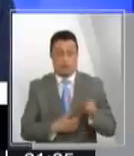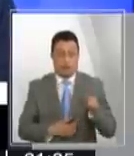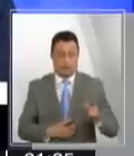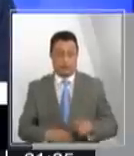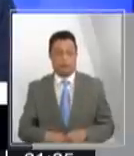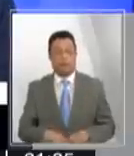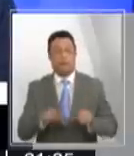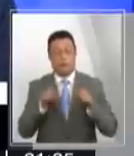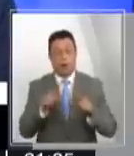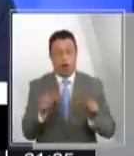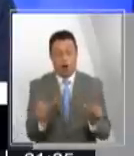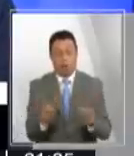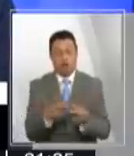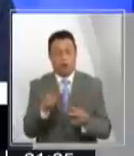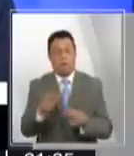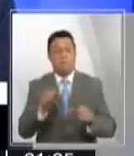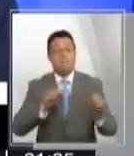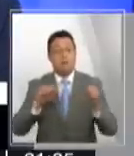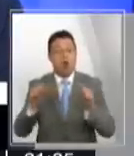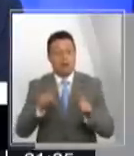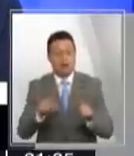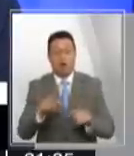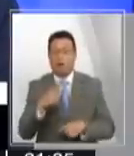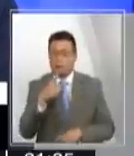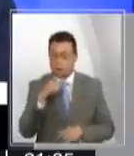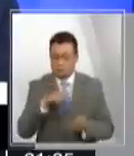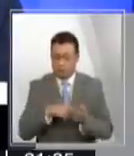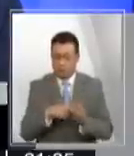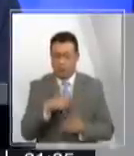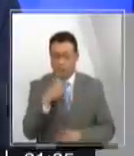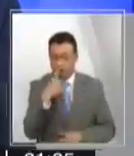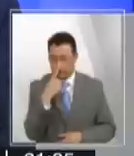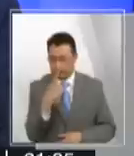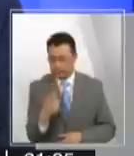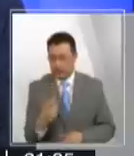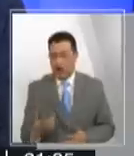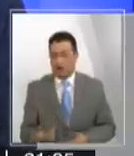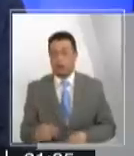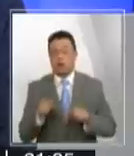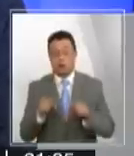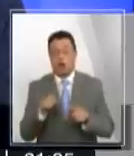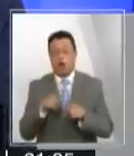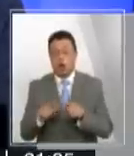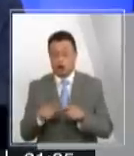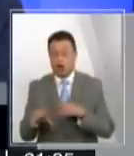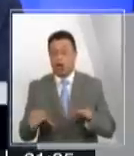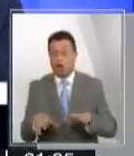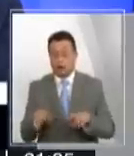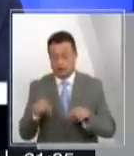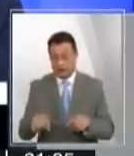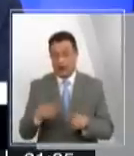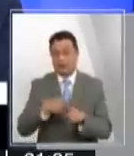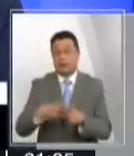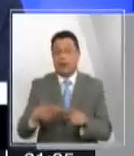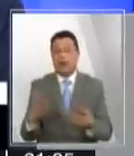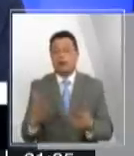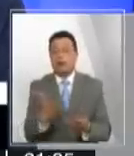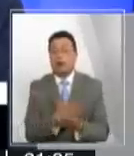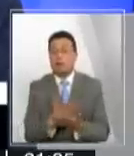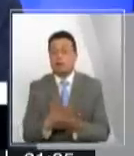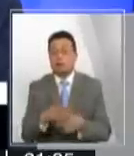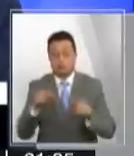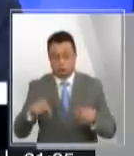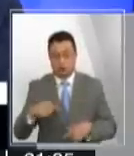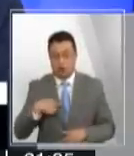comité político tiene un problema severo. Y fíjese usted que aquí ocurre otra cosa. Lo que ha pasado esta semana es que